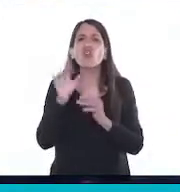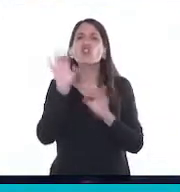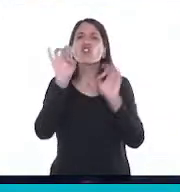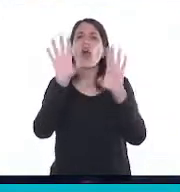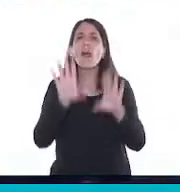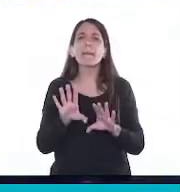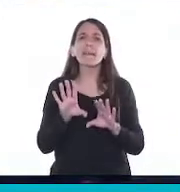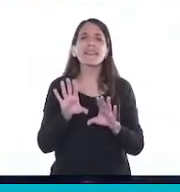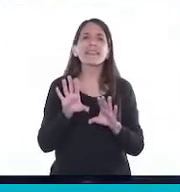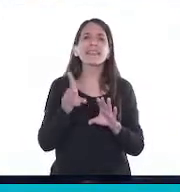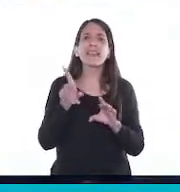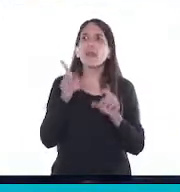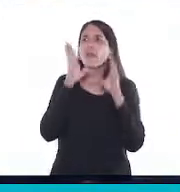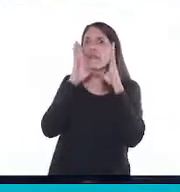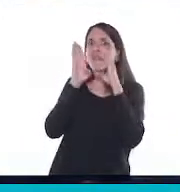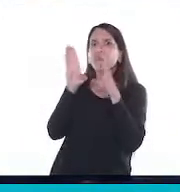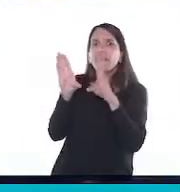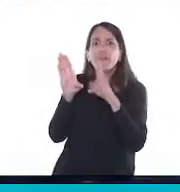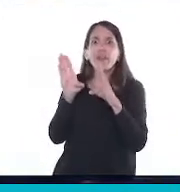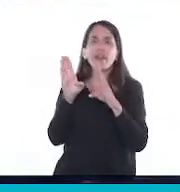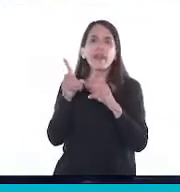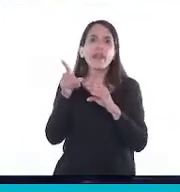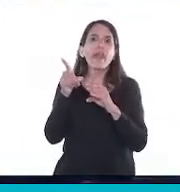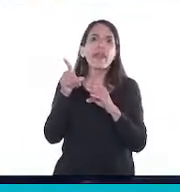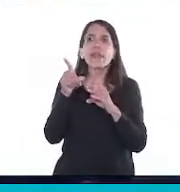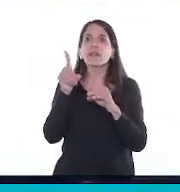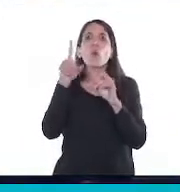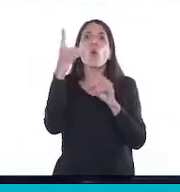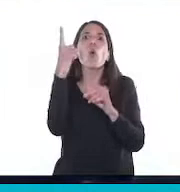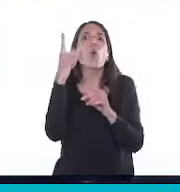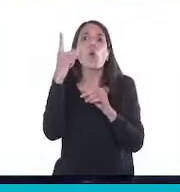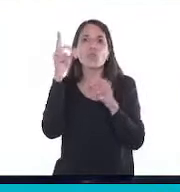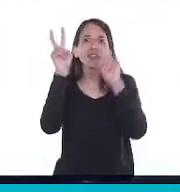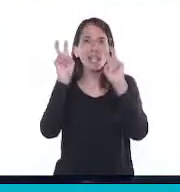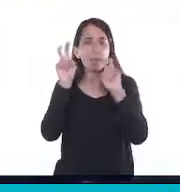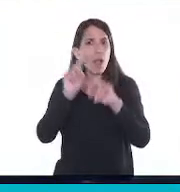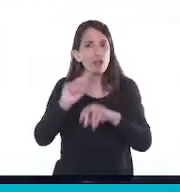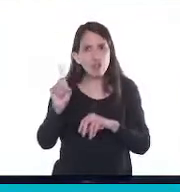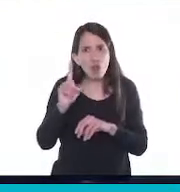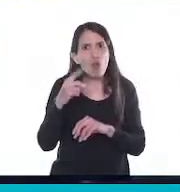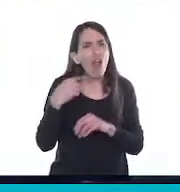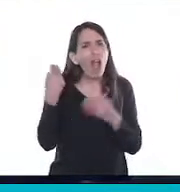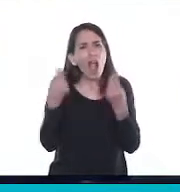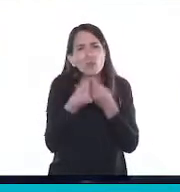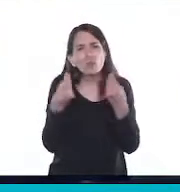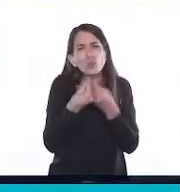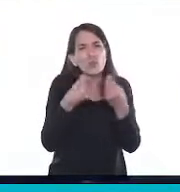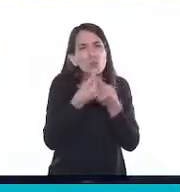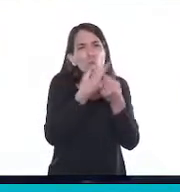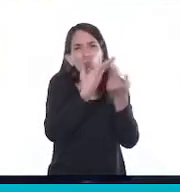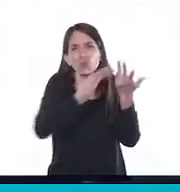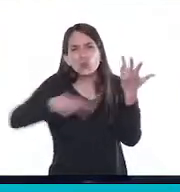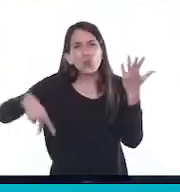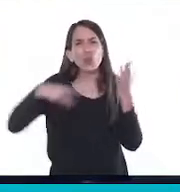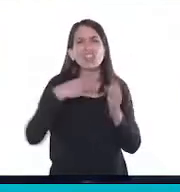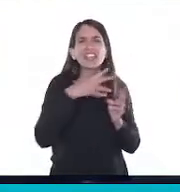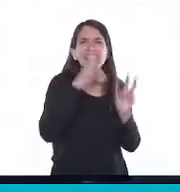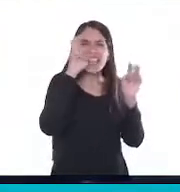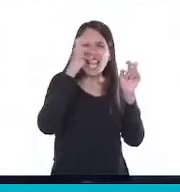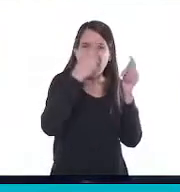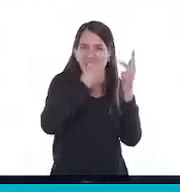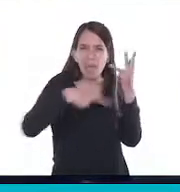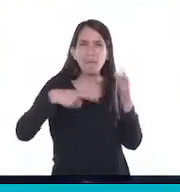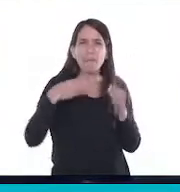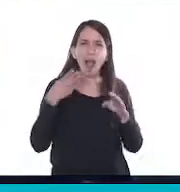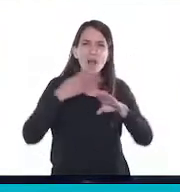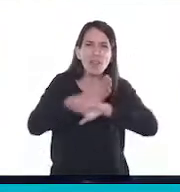para quienes viven en la ruralidad es donde se encuentran donde se educan y por qué no dónde